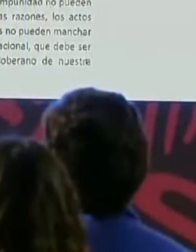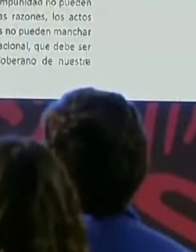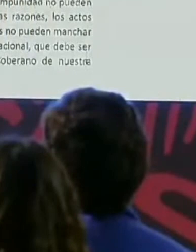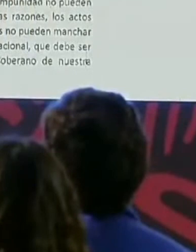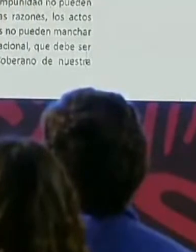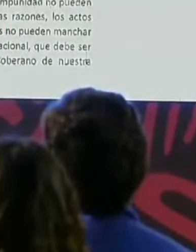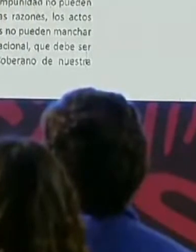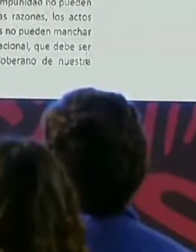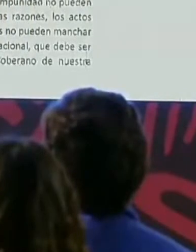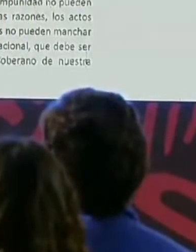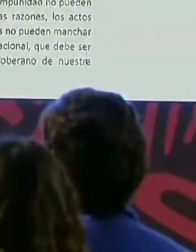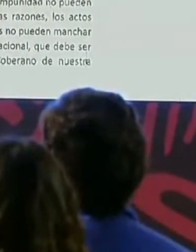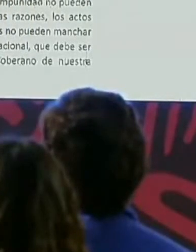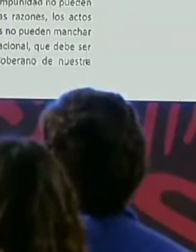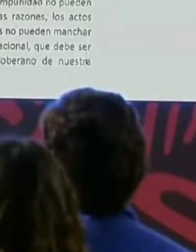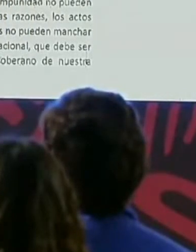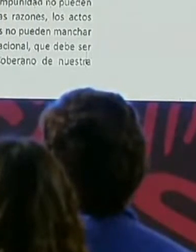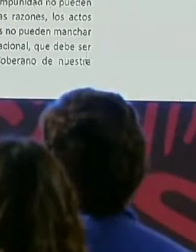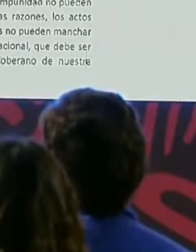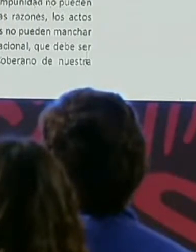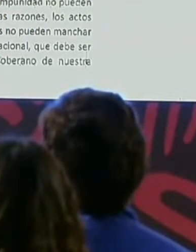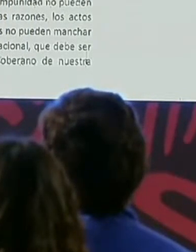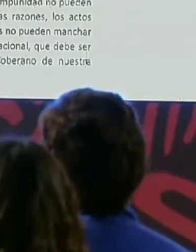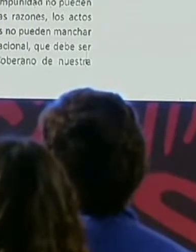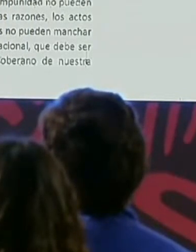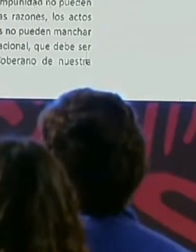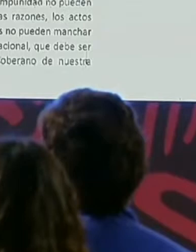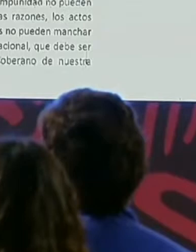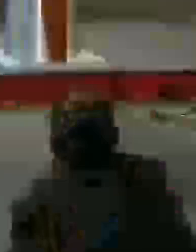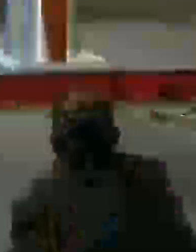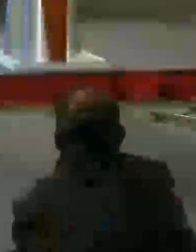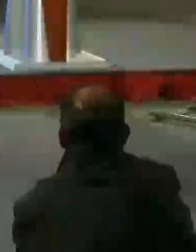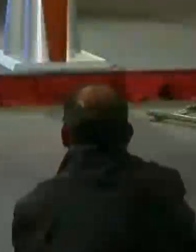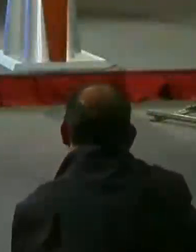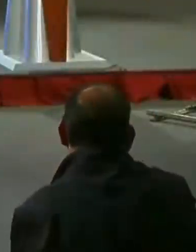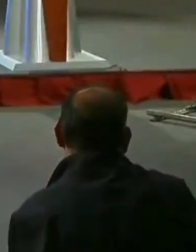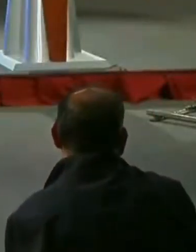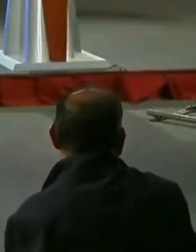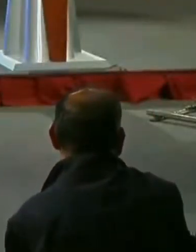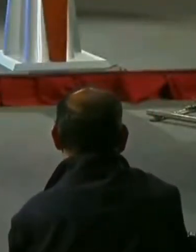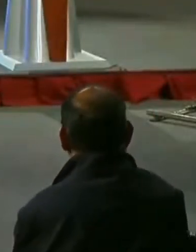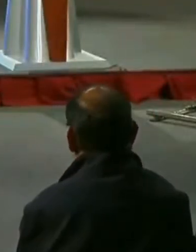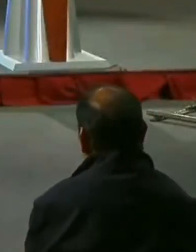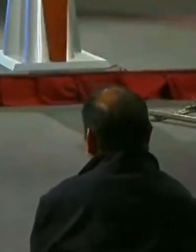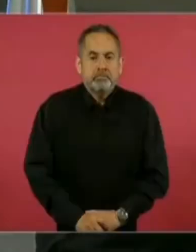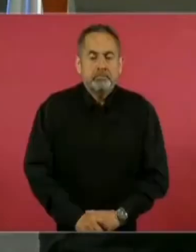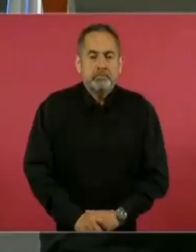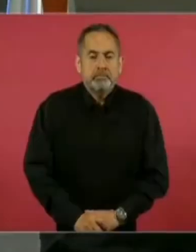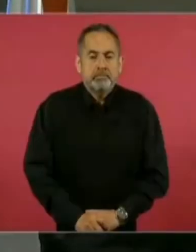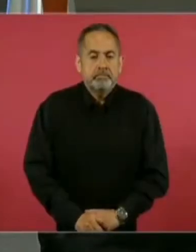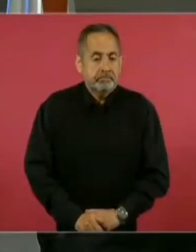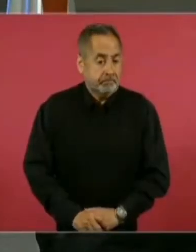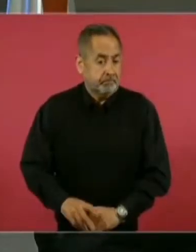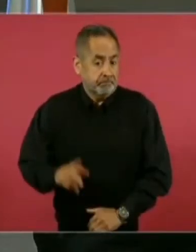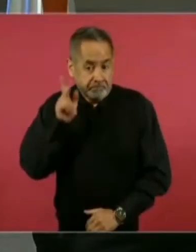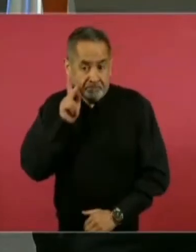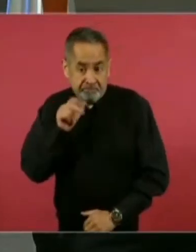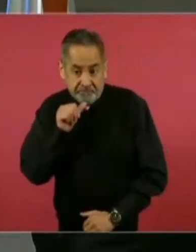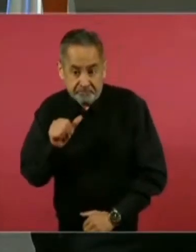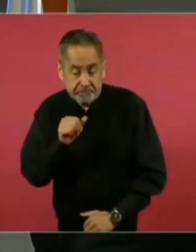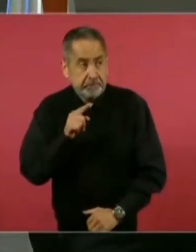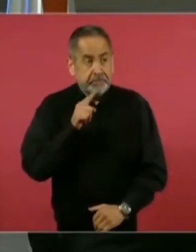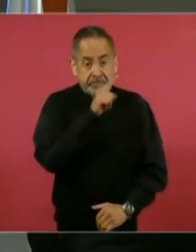grabaciones de la DEA, aparece, no en estas fechas, aparecen